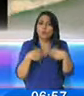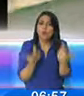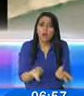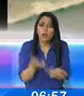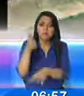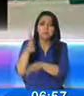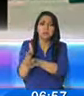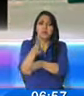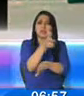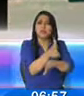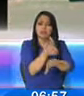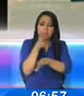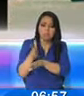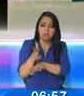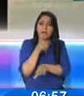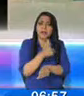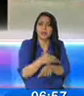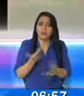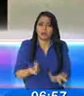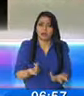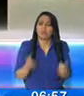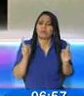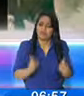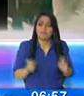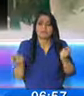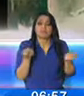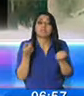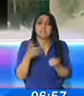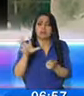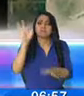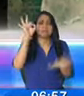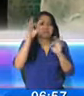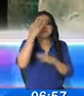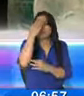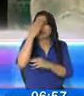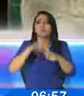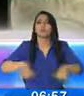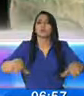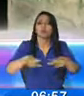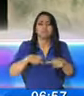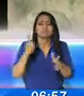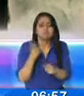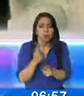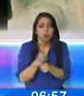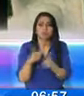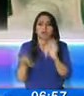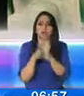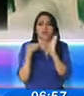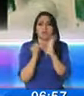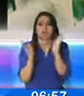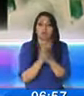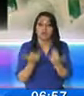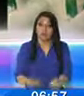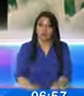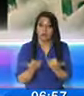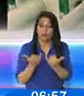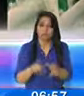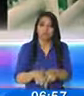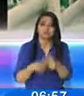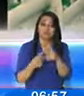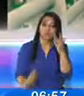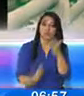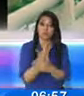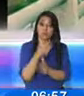de estacionamiento Entonces todos estos sectores nosotros lo tenemos ya identificados y vamos a aplicar a partir de hoy que ya entró en vigencia la nueva